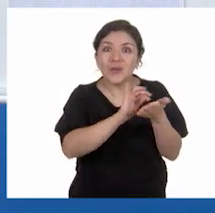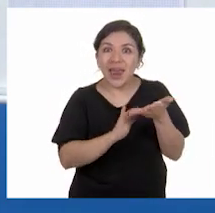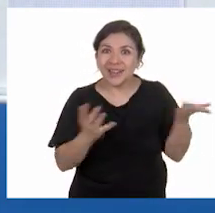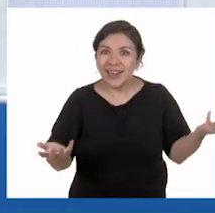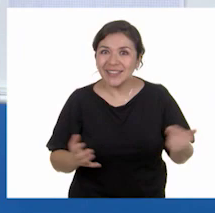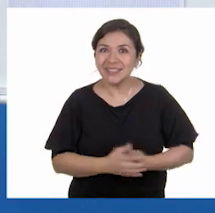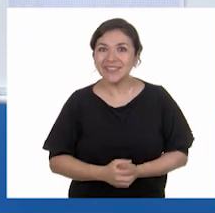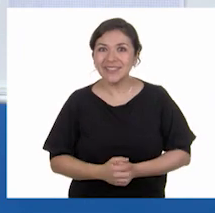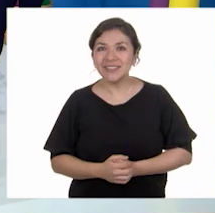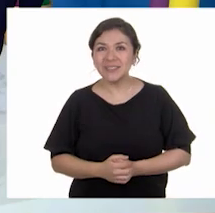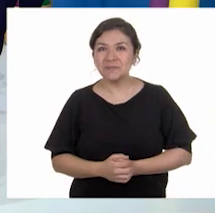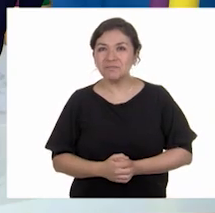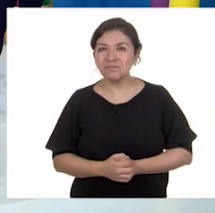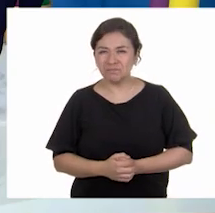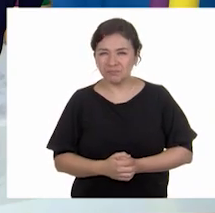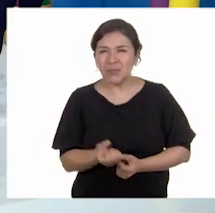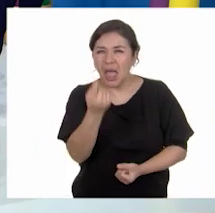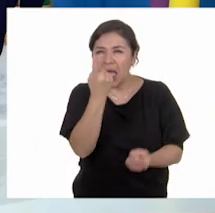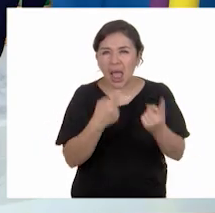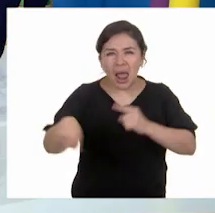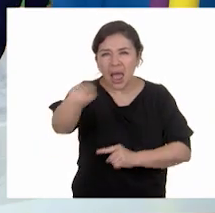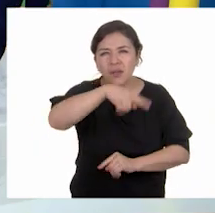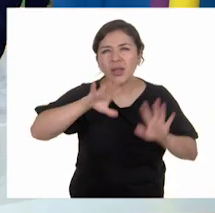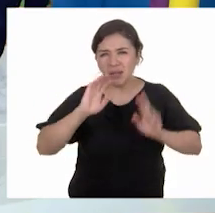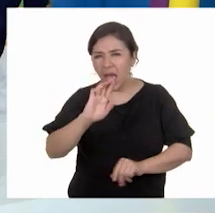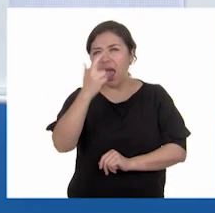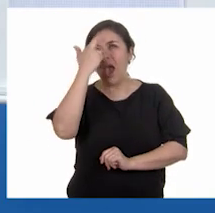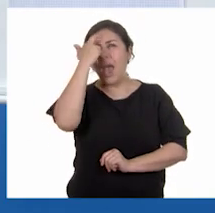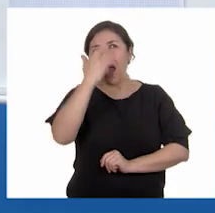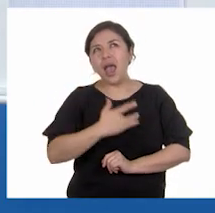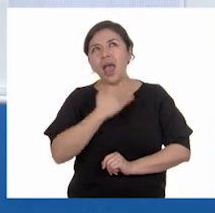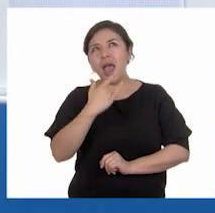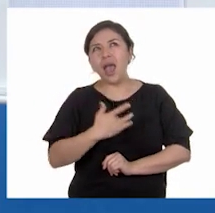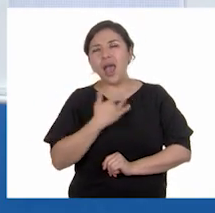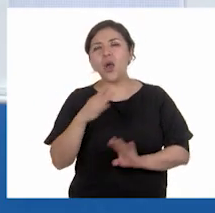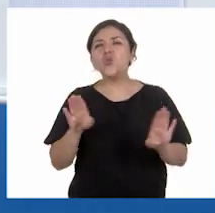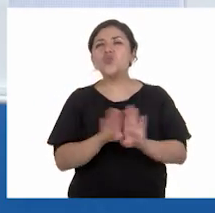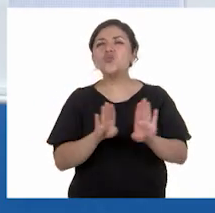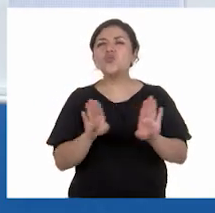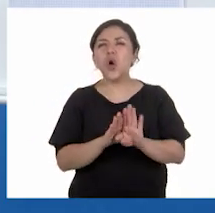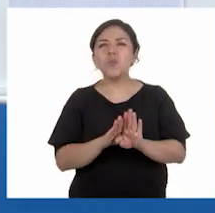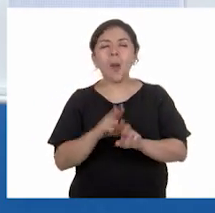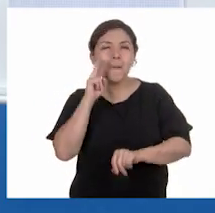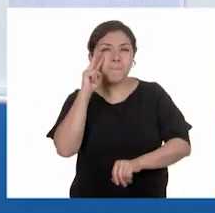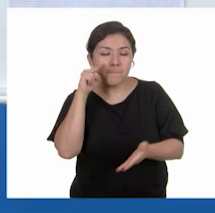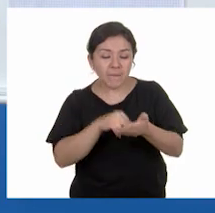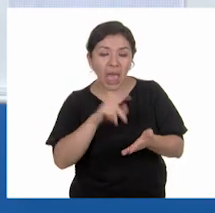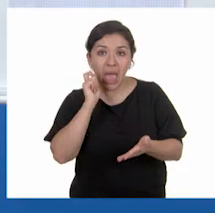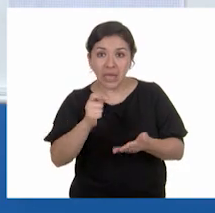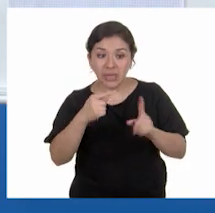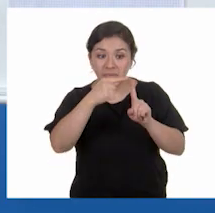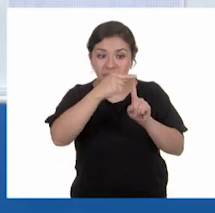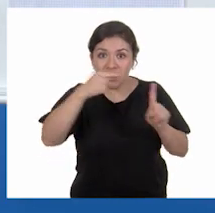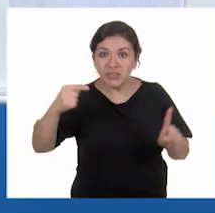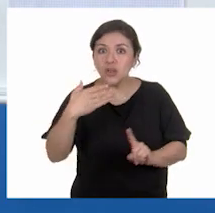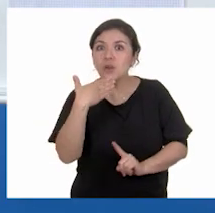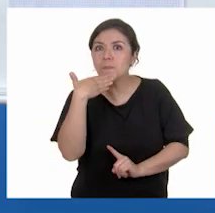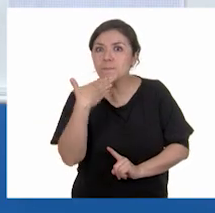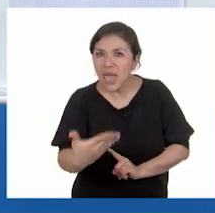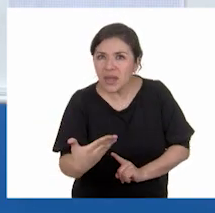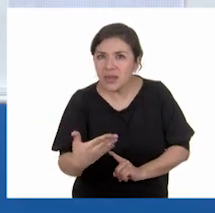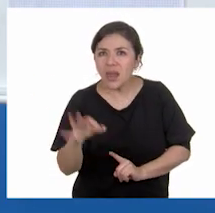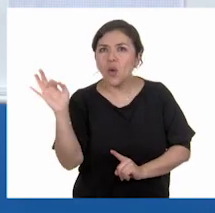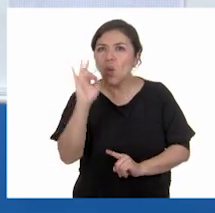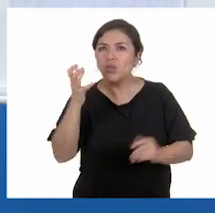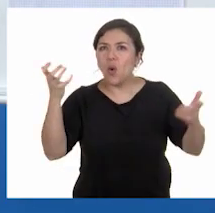calculadora. ¿Alguno de ustedes recuerda cómo comprueban que su división es correcta cuando